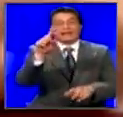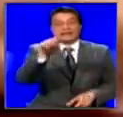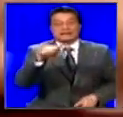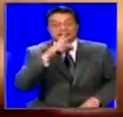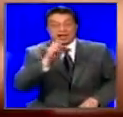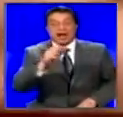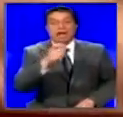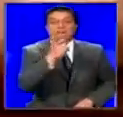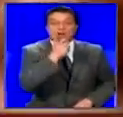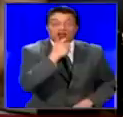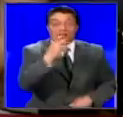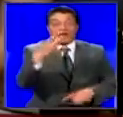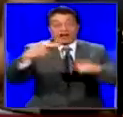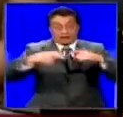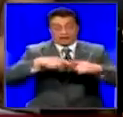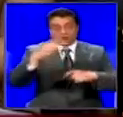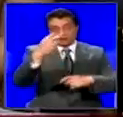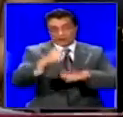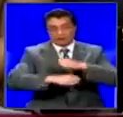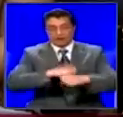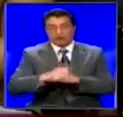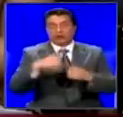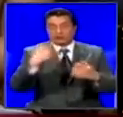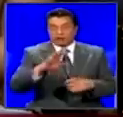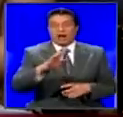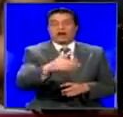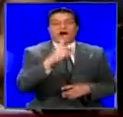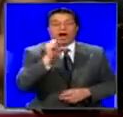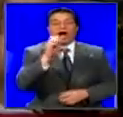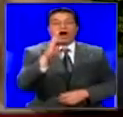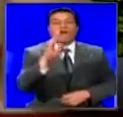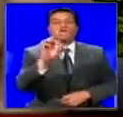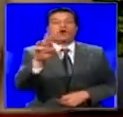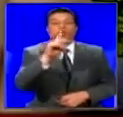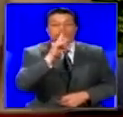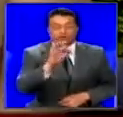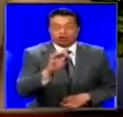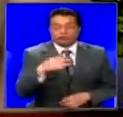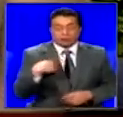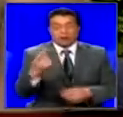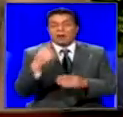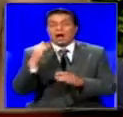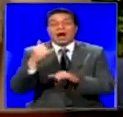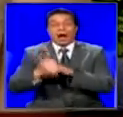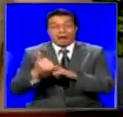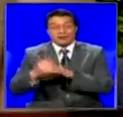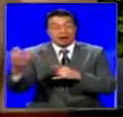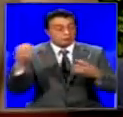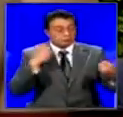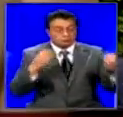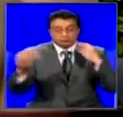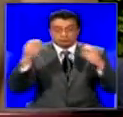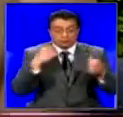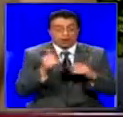20 años, se hizo un aborto en una clínica privada. Pedí consejos a amigas, pregunté si alguien